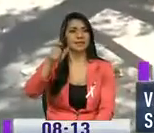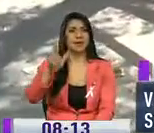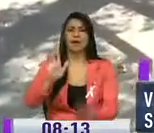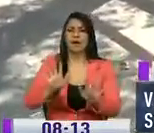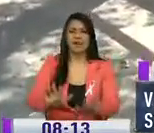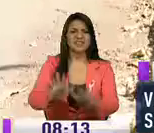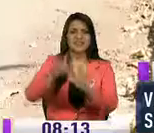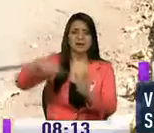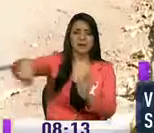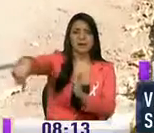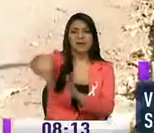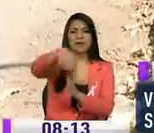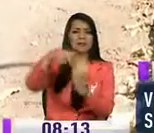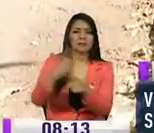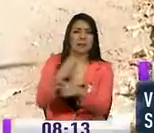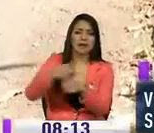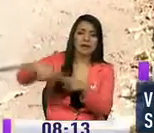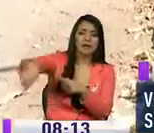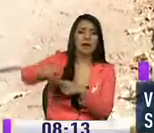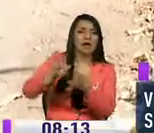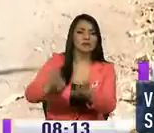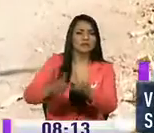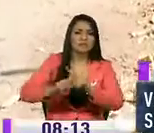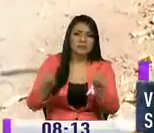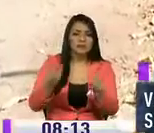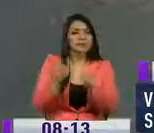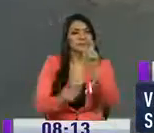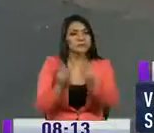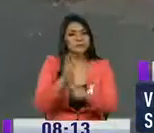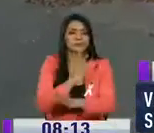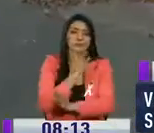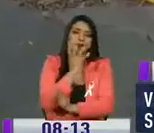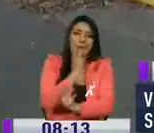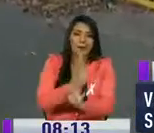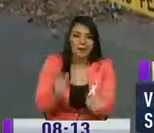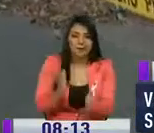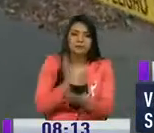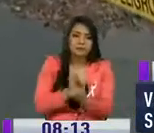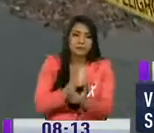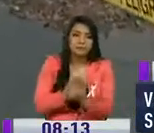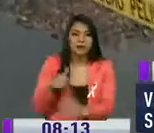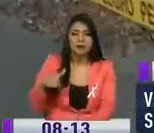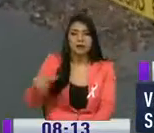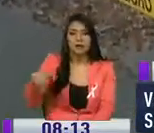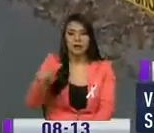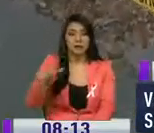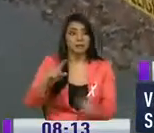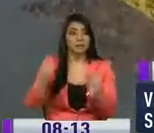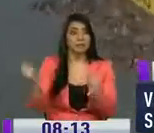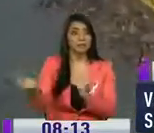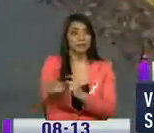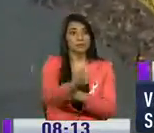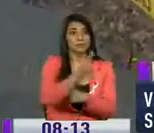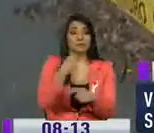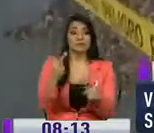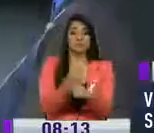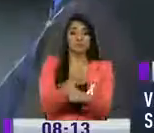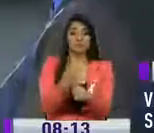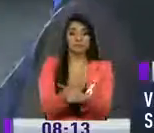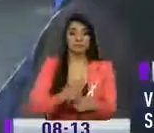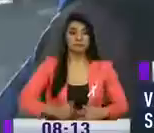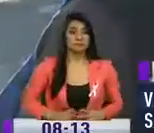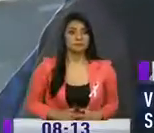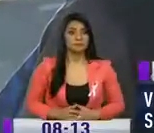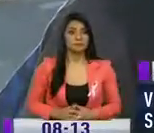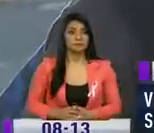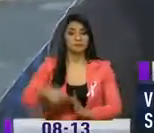del vecindario. No obstante, es para muchos una molestia, pero sobre todo, como lo dicen estas cintas, un peligro. No